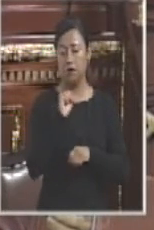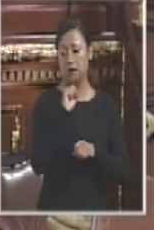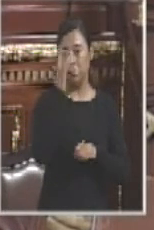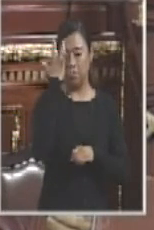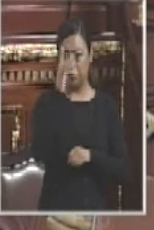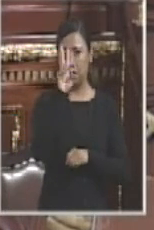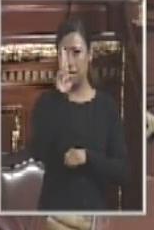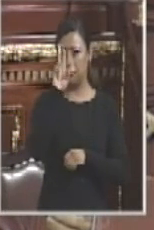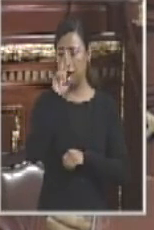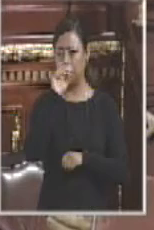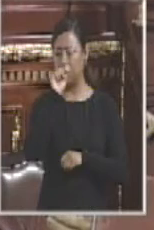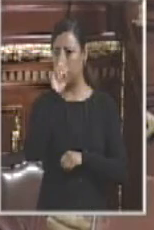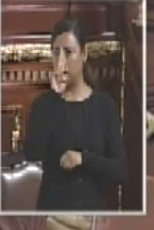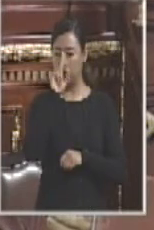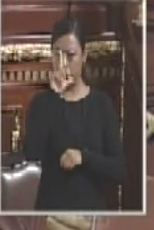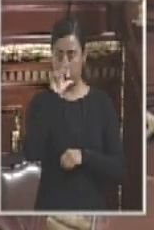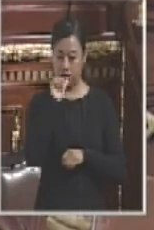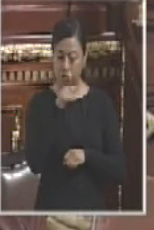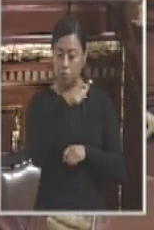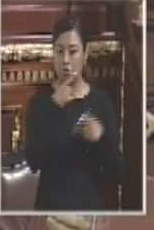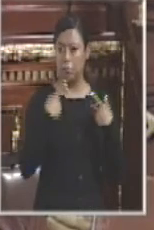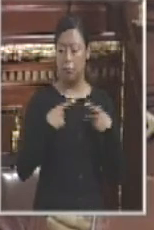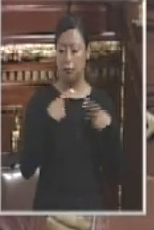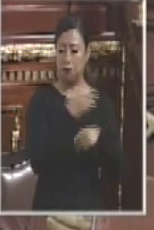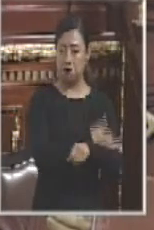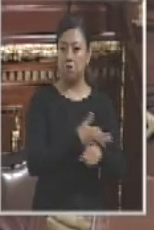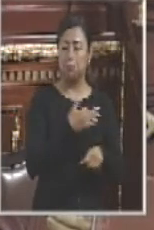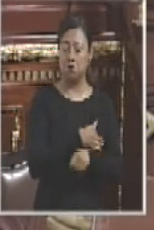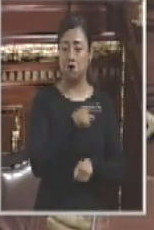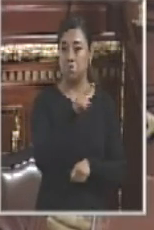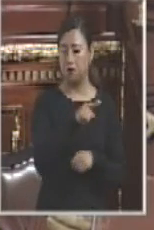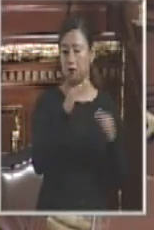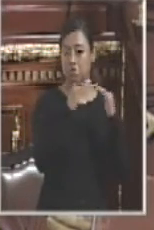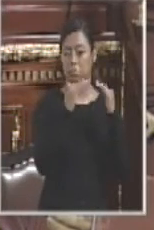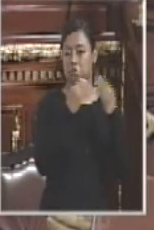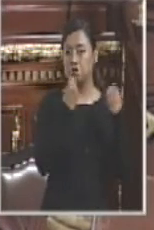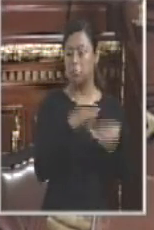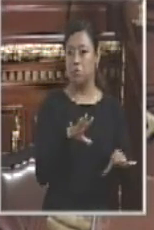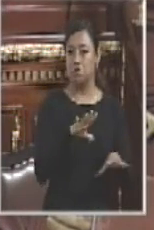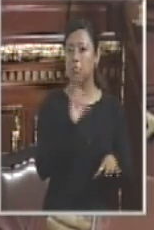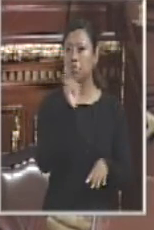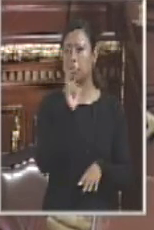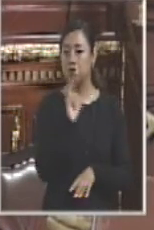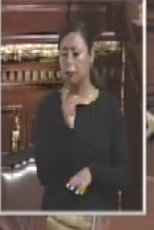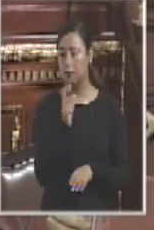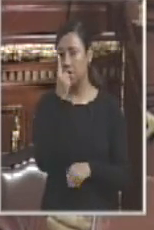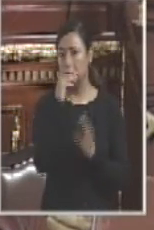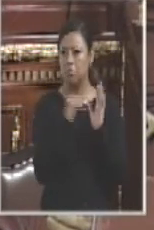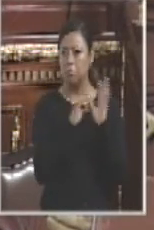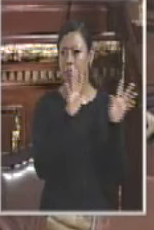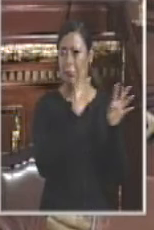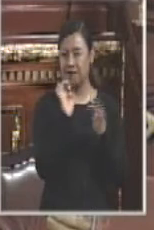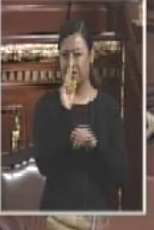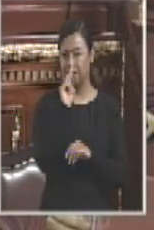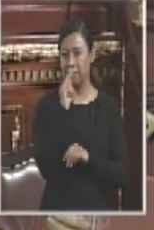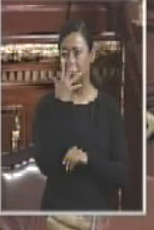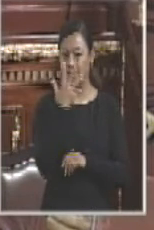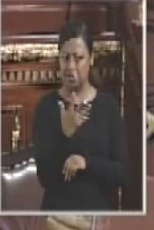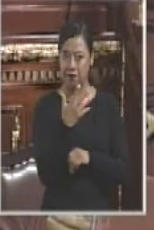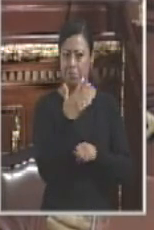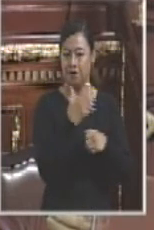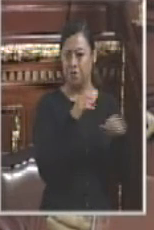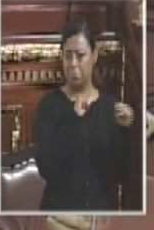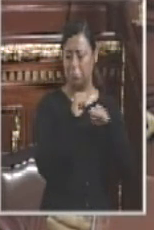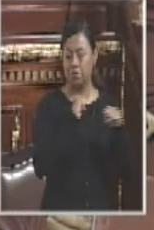familias que son damnificadas del sismo de 1985. Segundo, se solicita de la manera más atenta a la Secretaría